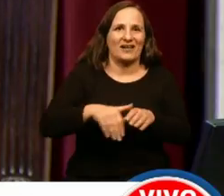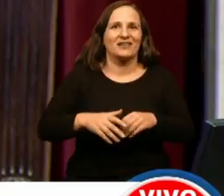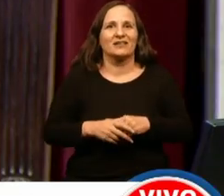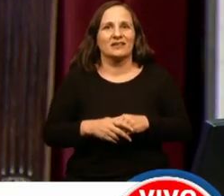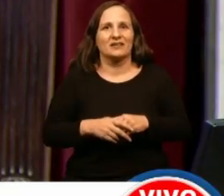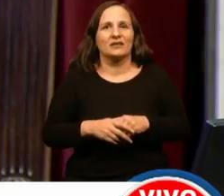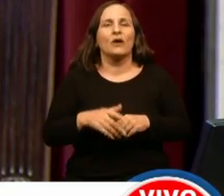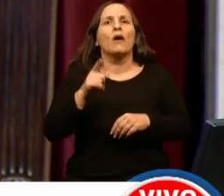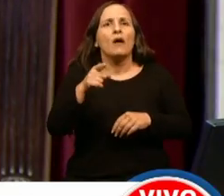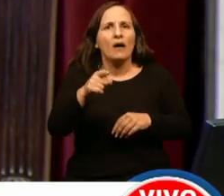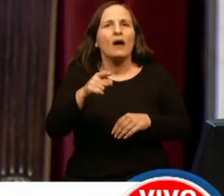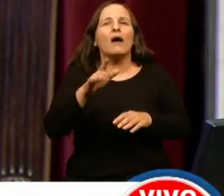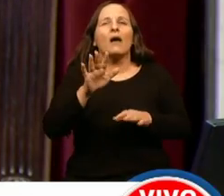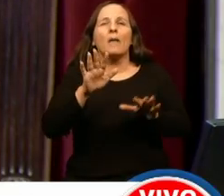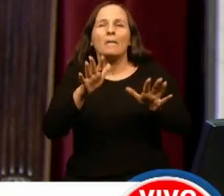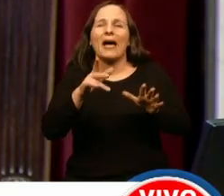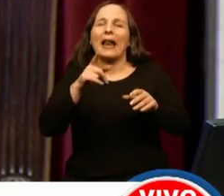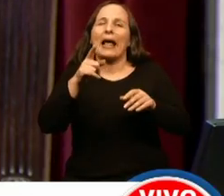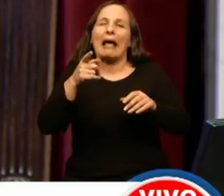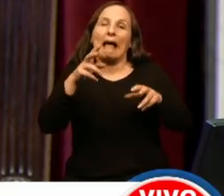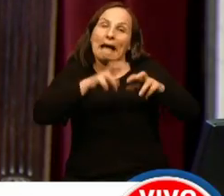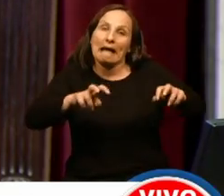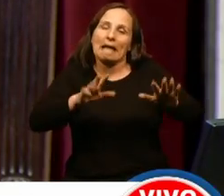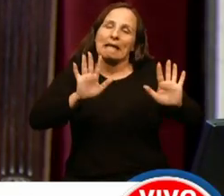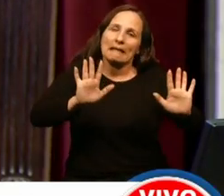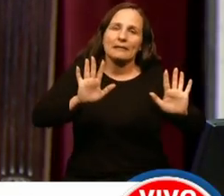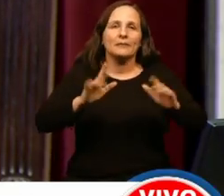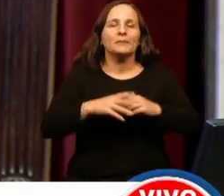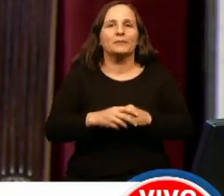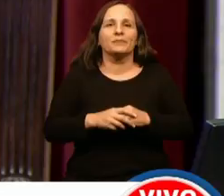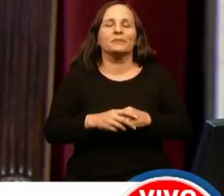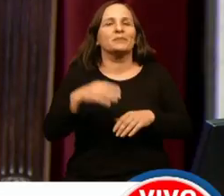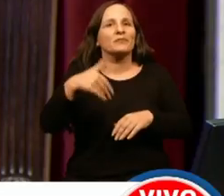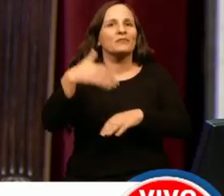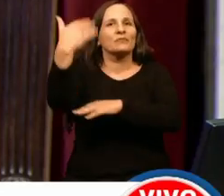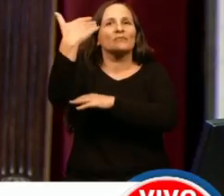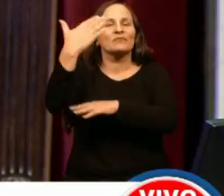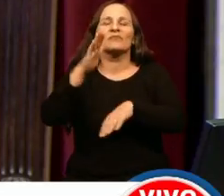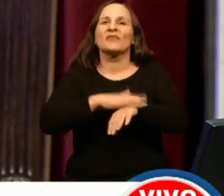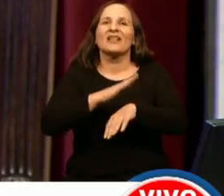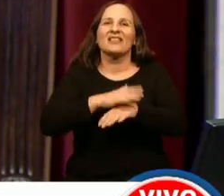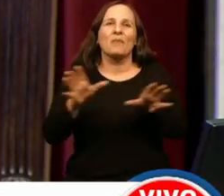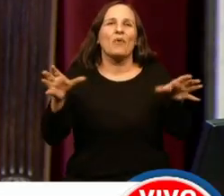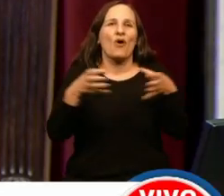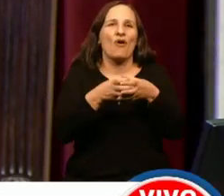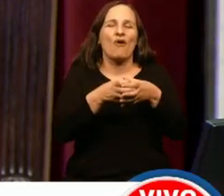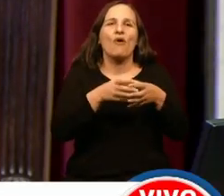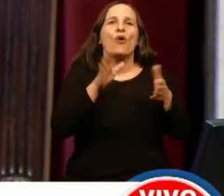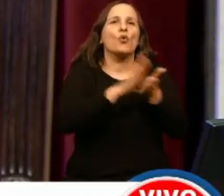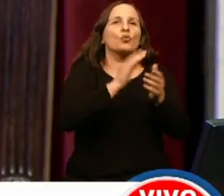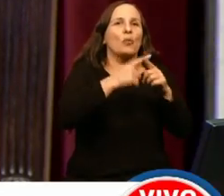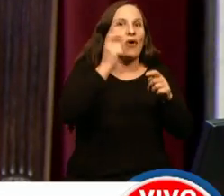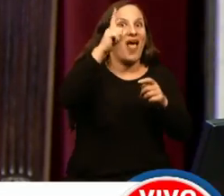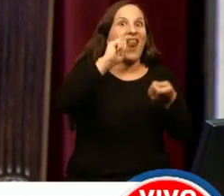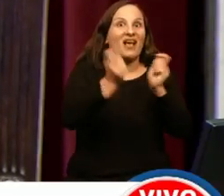que se vayan aproximando a las bancas continúen el uso de la palabra en el tiempo del interbloque de puntos por el cambio